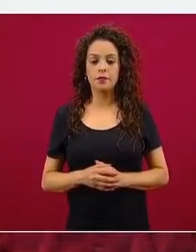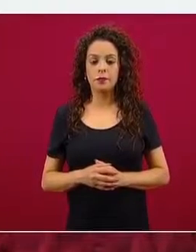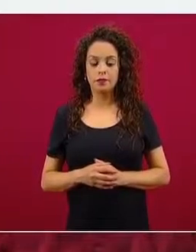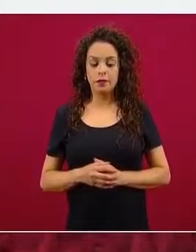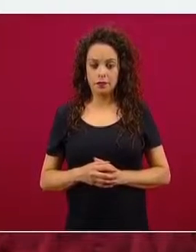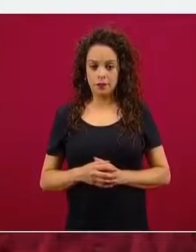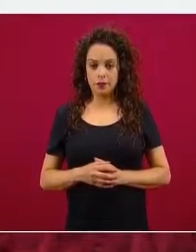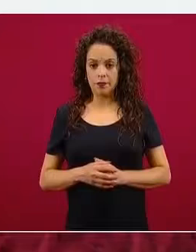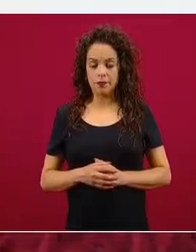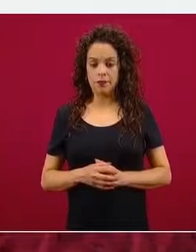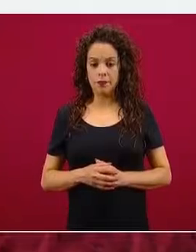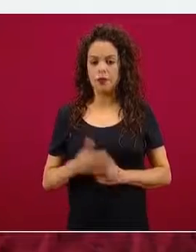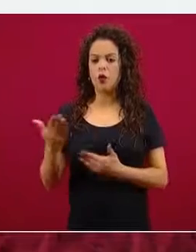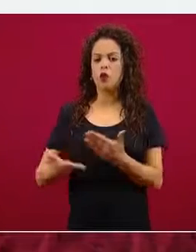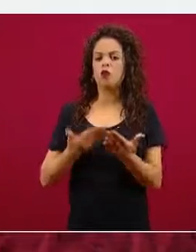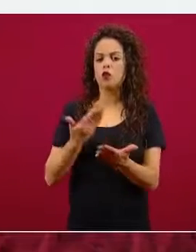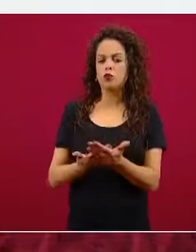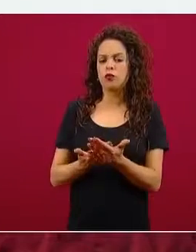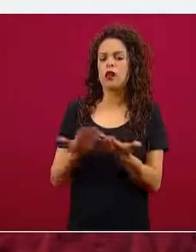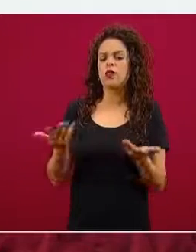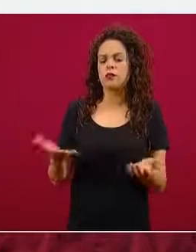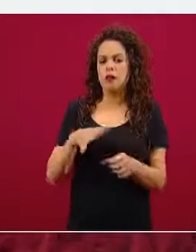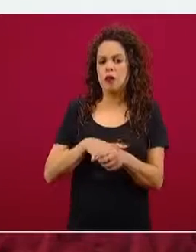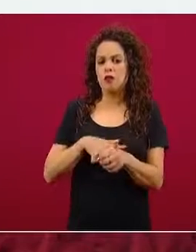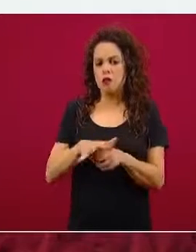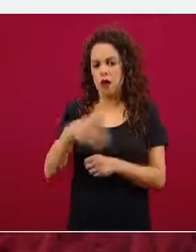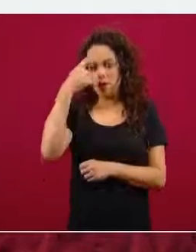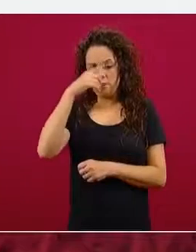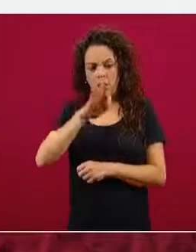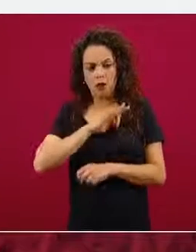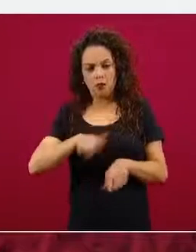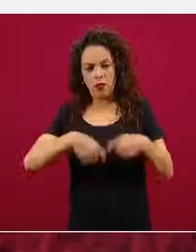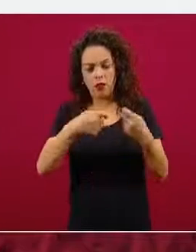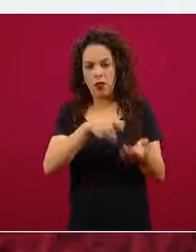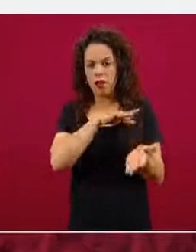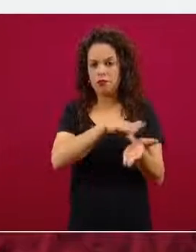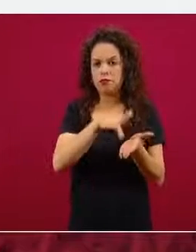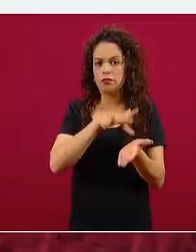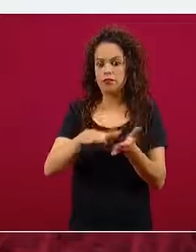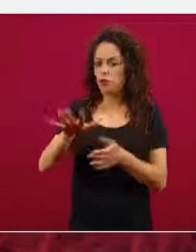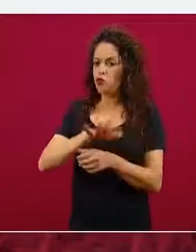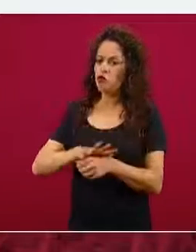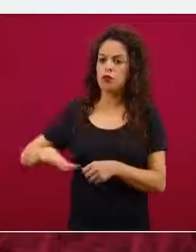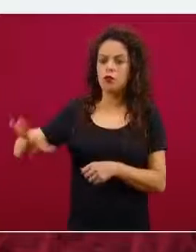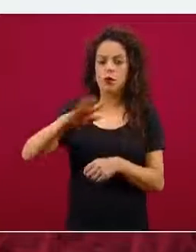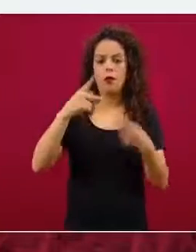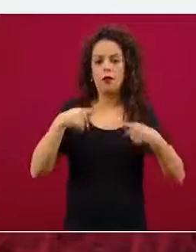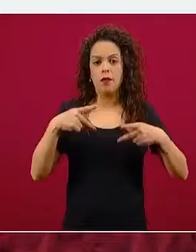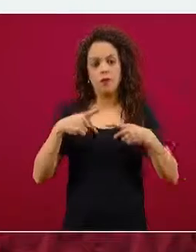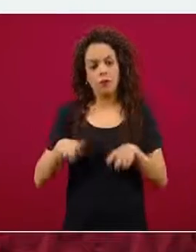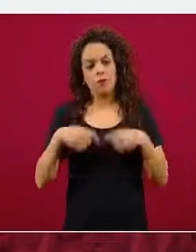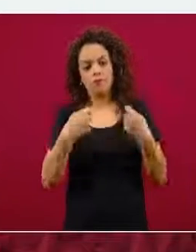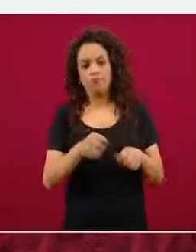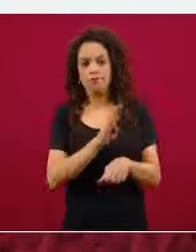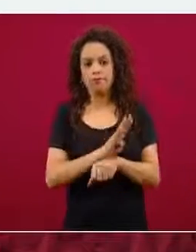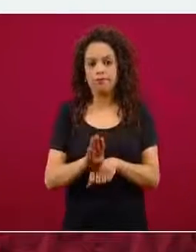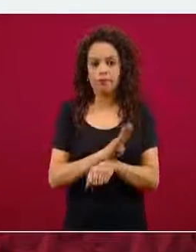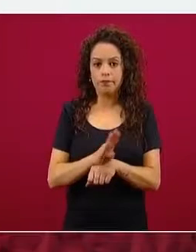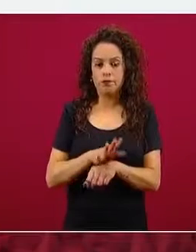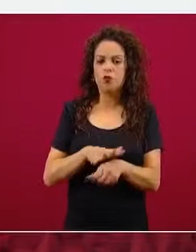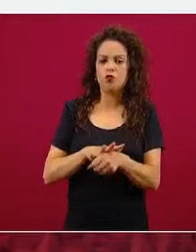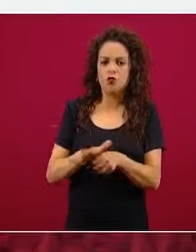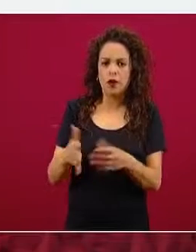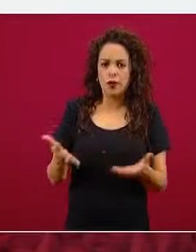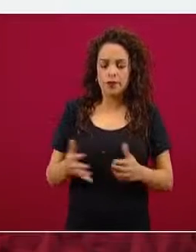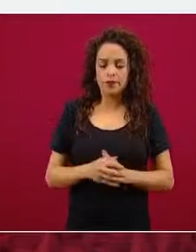Bueno, ¿cuál es la propuesta para bancarizar y para apoyar a todas estas personas beneficiarias? Como les decía,